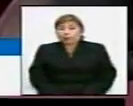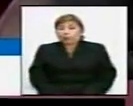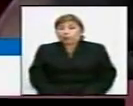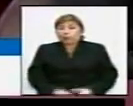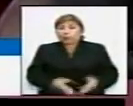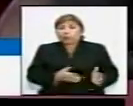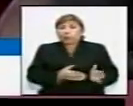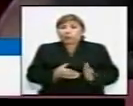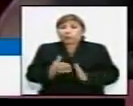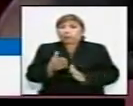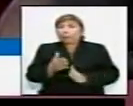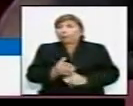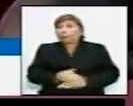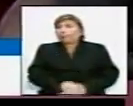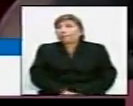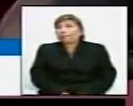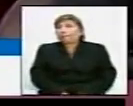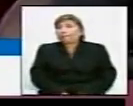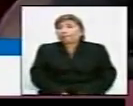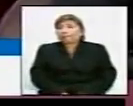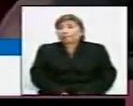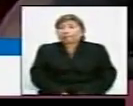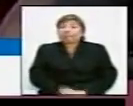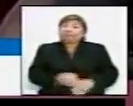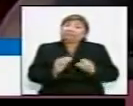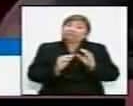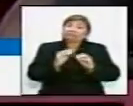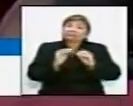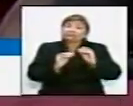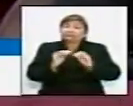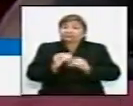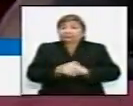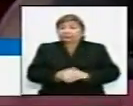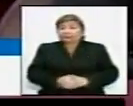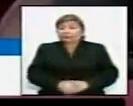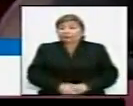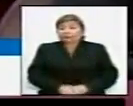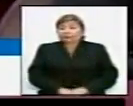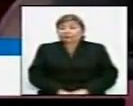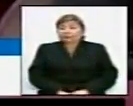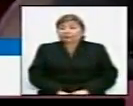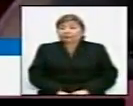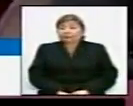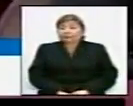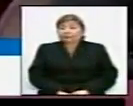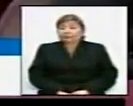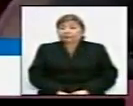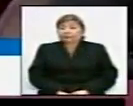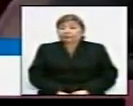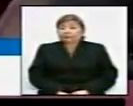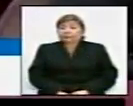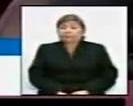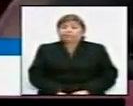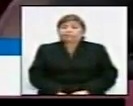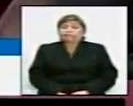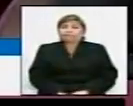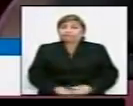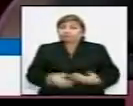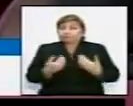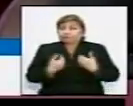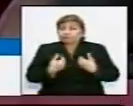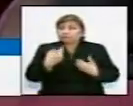trámite, ¿no? Que de alguna organización que esté solicitando su inscripción. No hay ninguna. Entonces